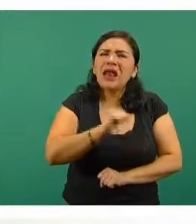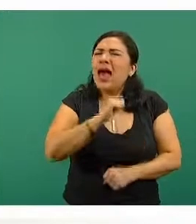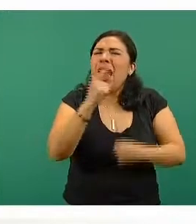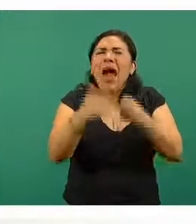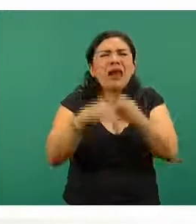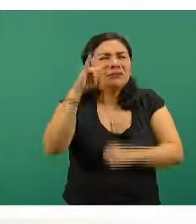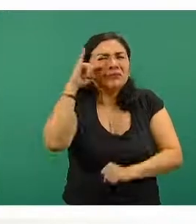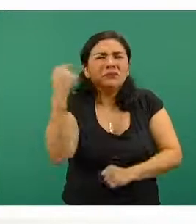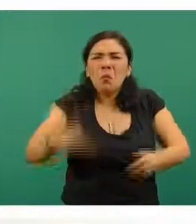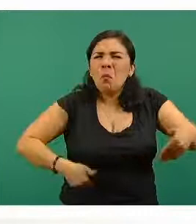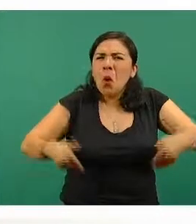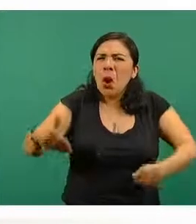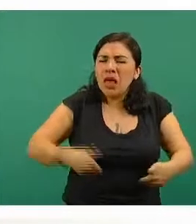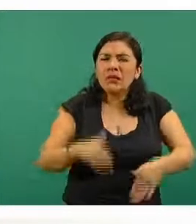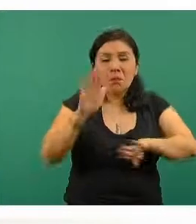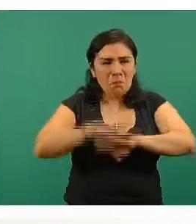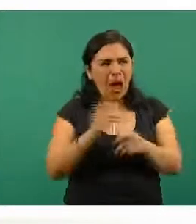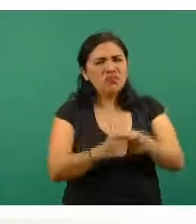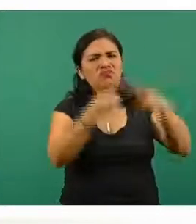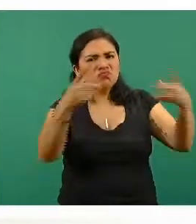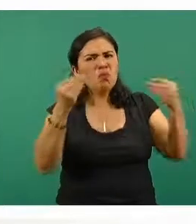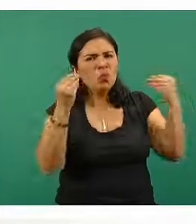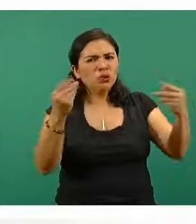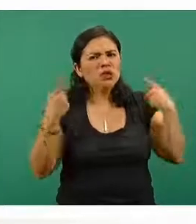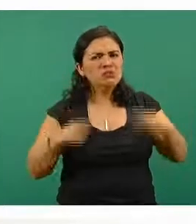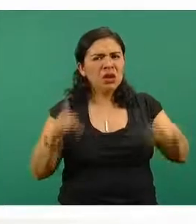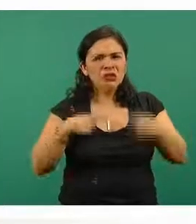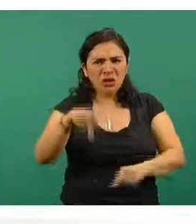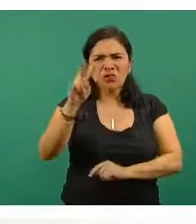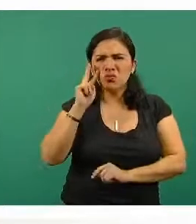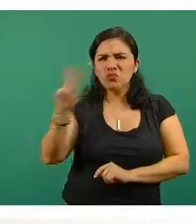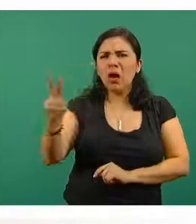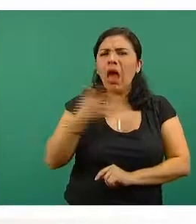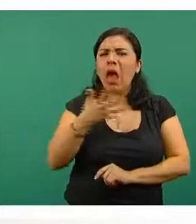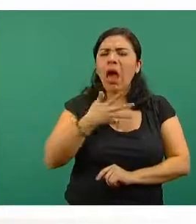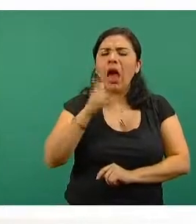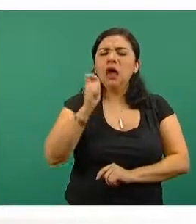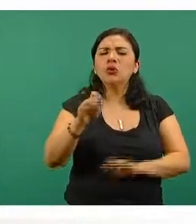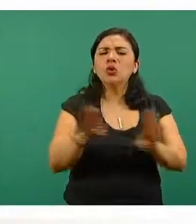algún tipo de molestia, la gran mayoría, como pueden ver, son